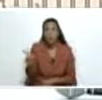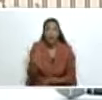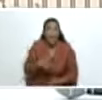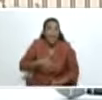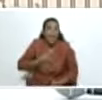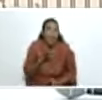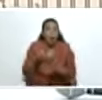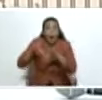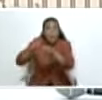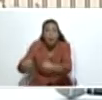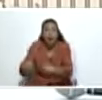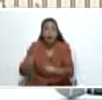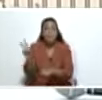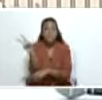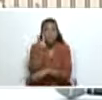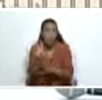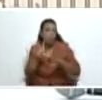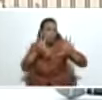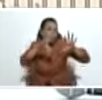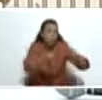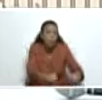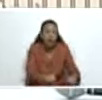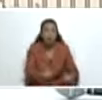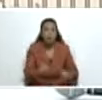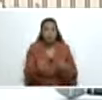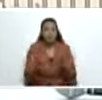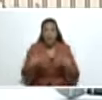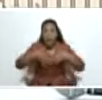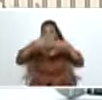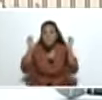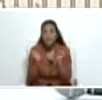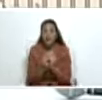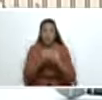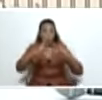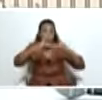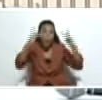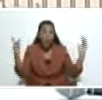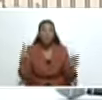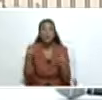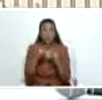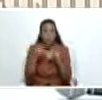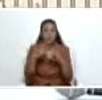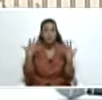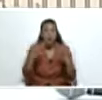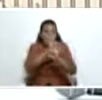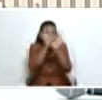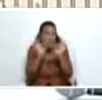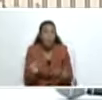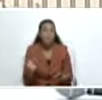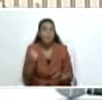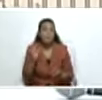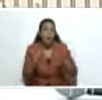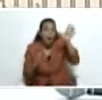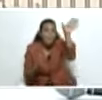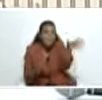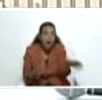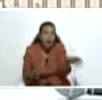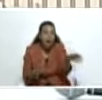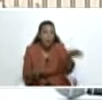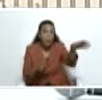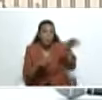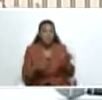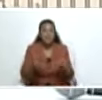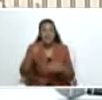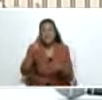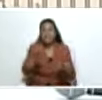pretendieron invadir Venezuela ese día. La batalla de los puentes fue lo más conocido, que fue la batalla en el puente